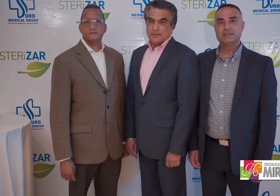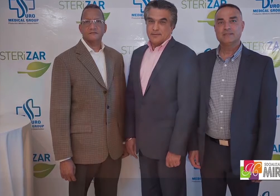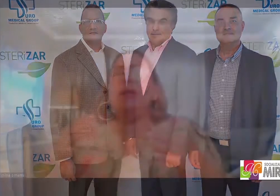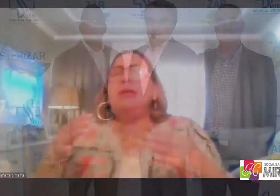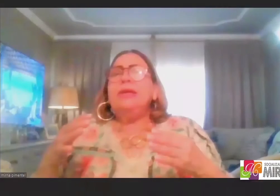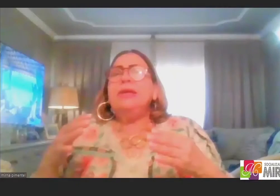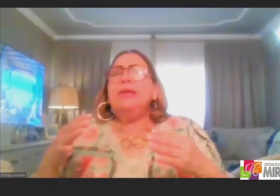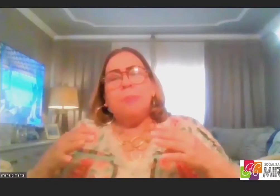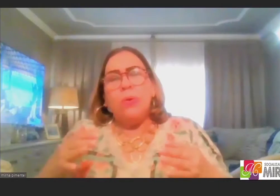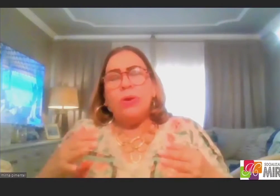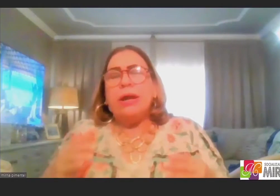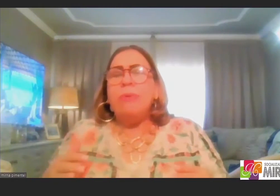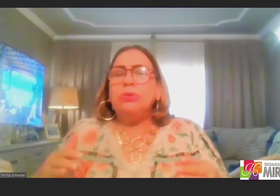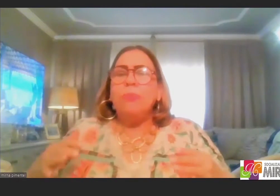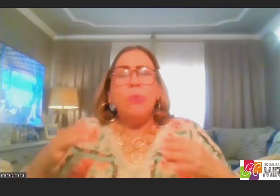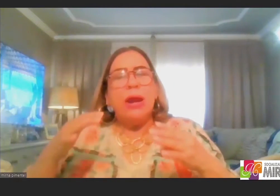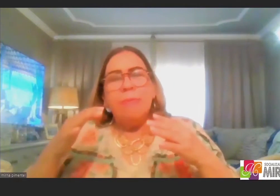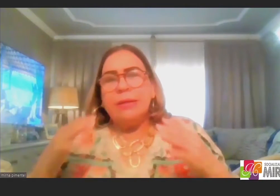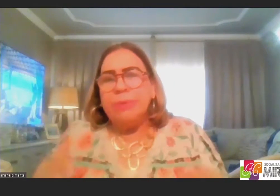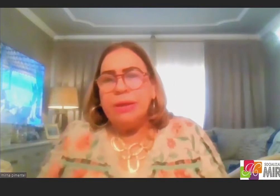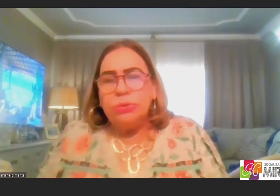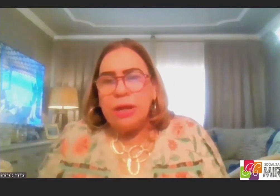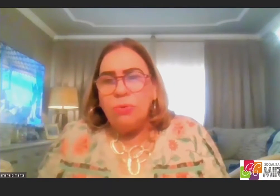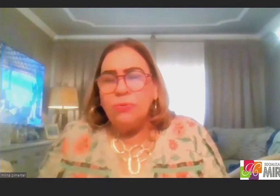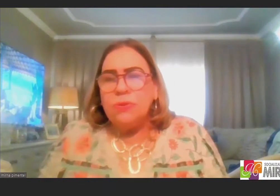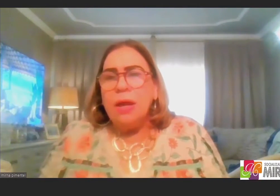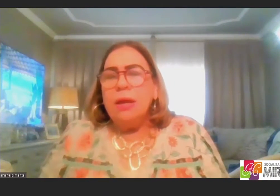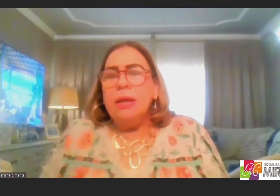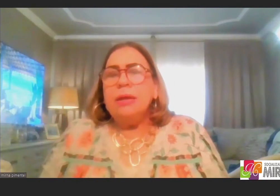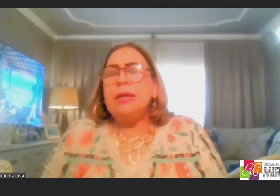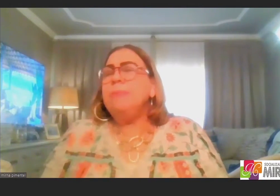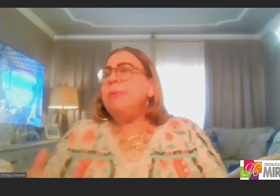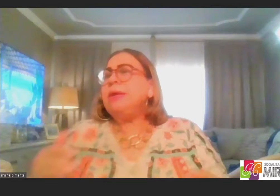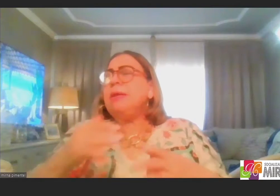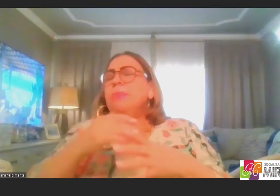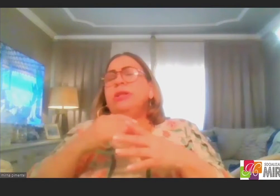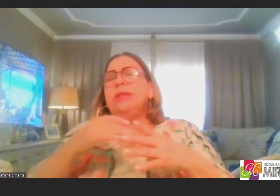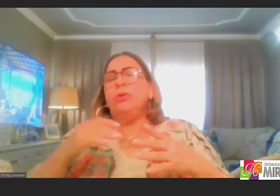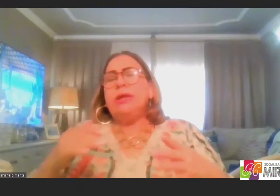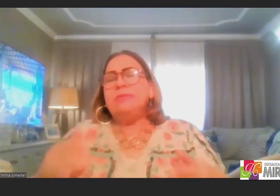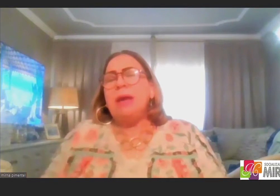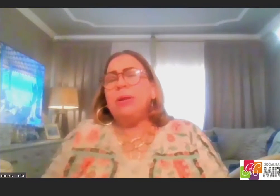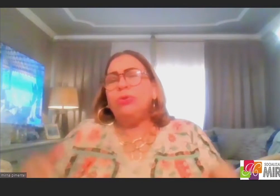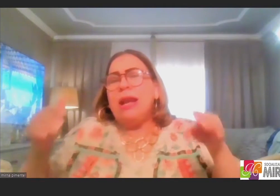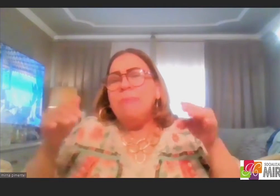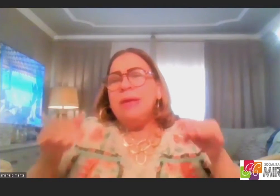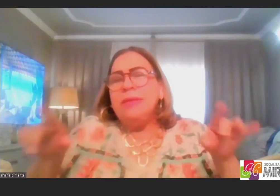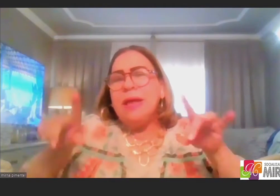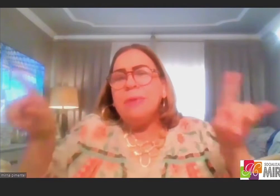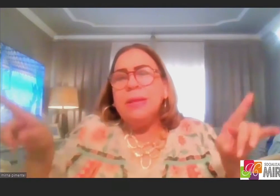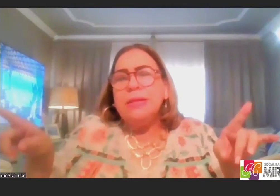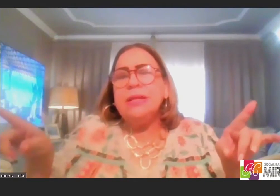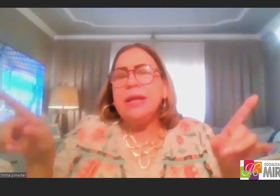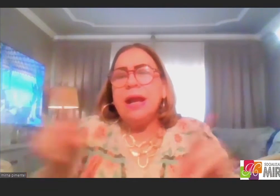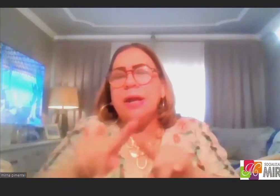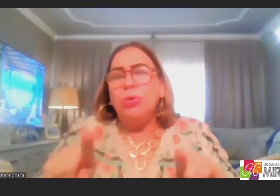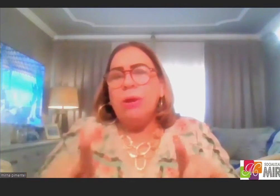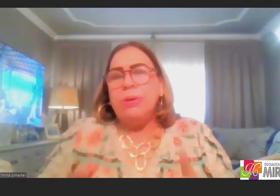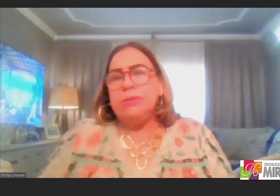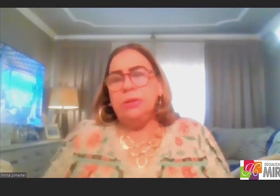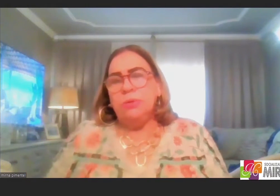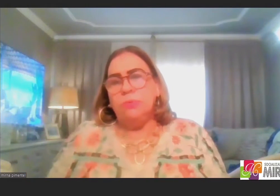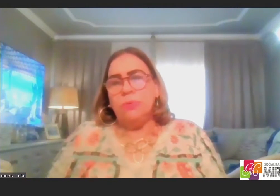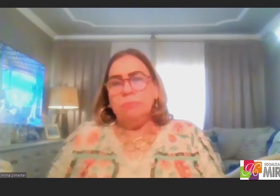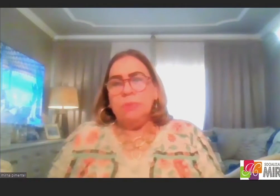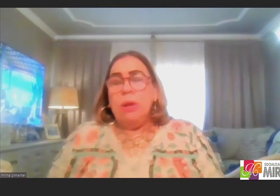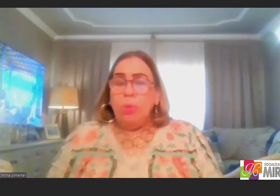Entonces, mire, yo me pongo que cuando vuelva a ver otra cosa, que me vaya a morir de lo que sea, pero de las medidas que me dicen que haga, no la